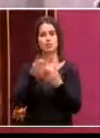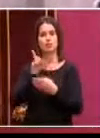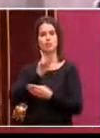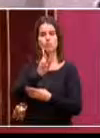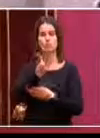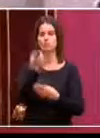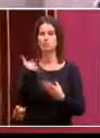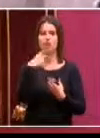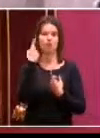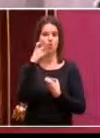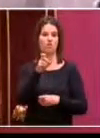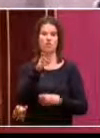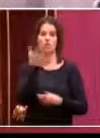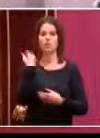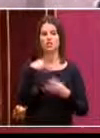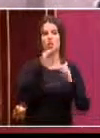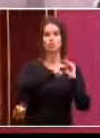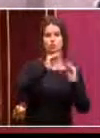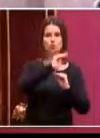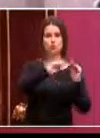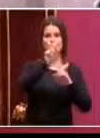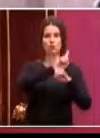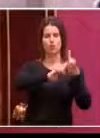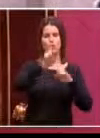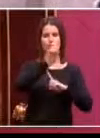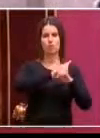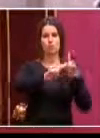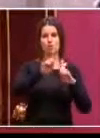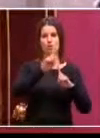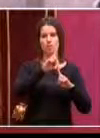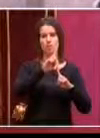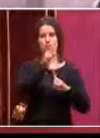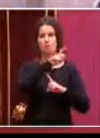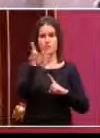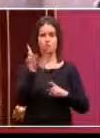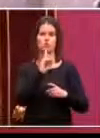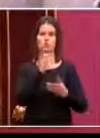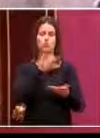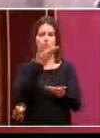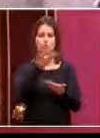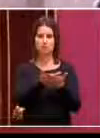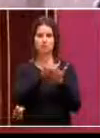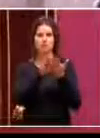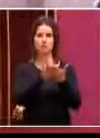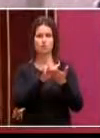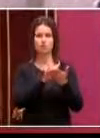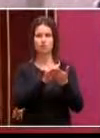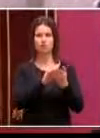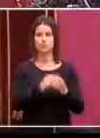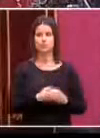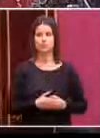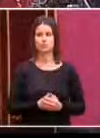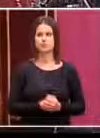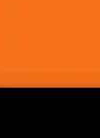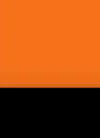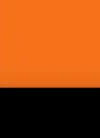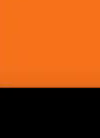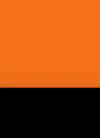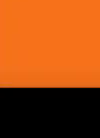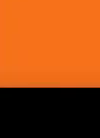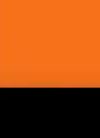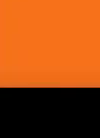es necesario porque de una forma u otra se ha solventado la situación de la persona que así lo requería este servicio. Gracias.